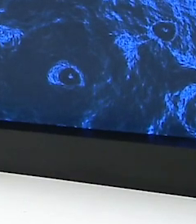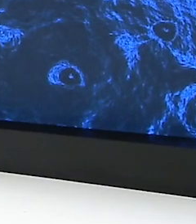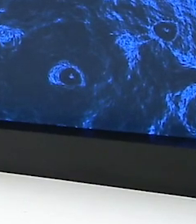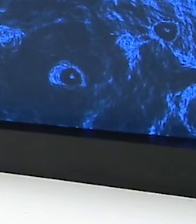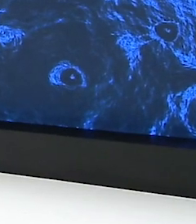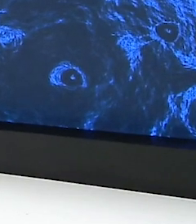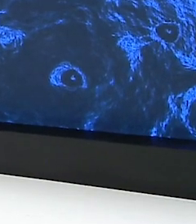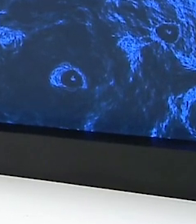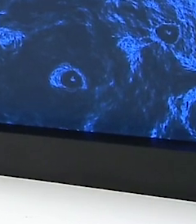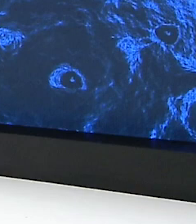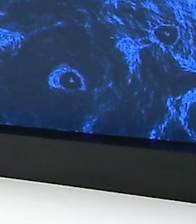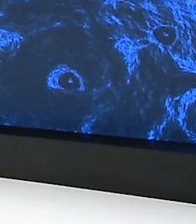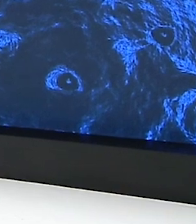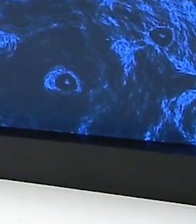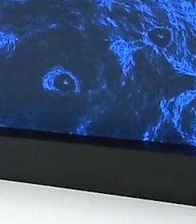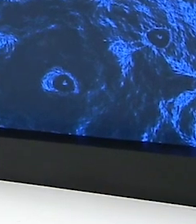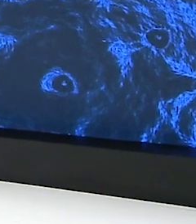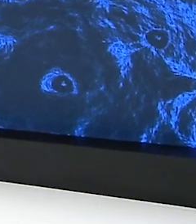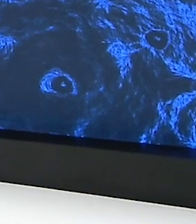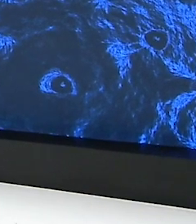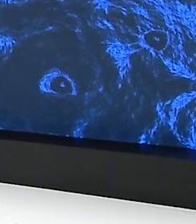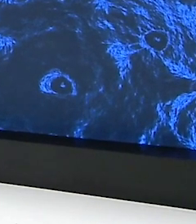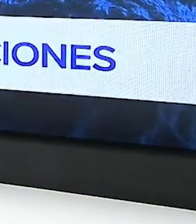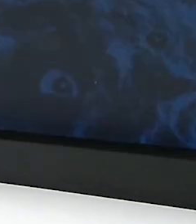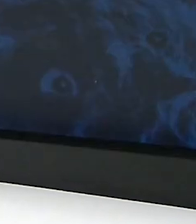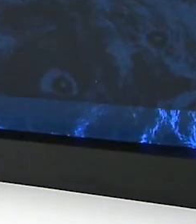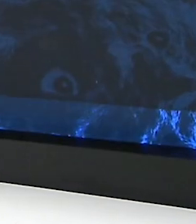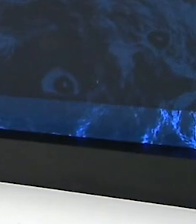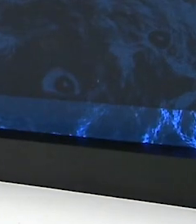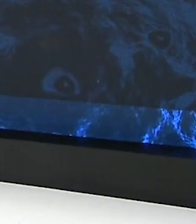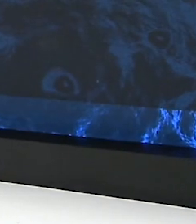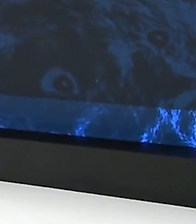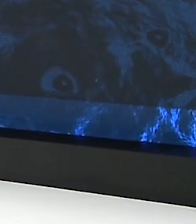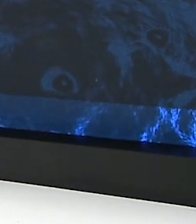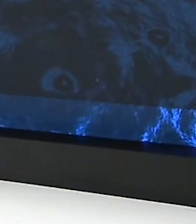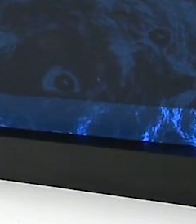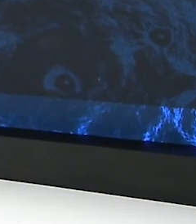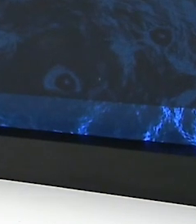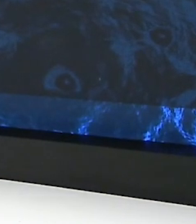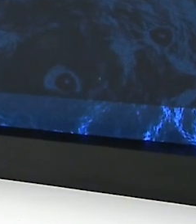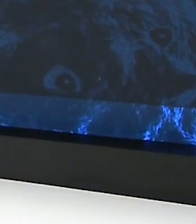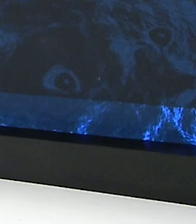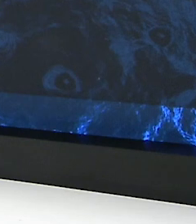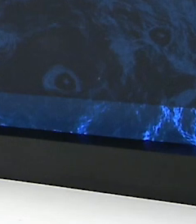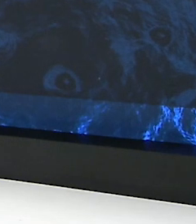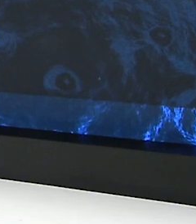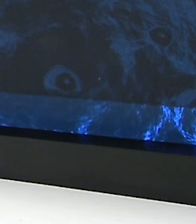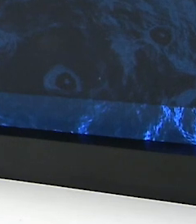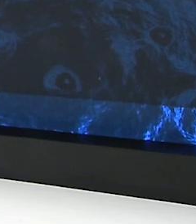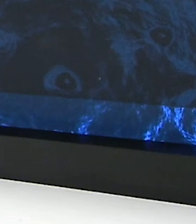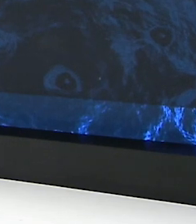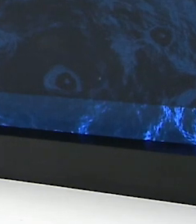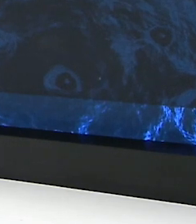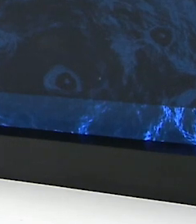31 municipios hay ahora mismo en Castilla y León con el interior de la hostelería cerrada, pero de esa lista logran salir a partir de